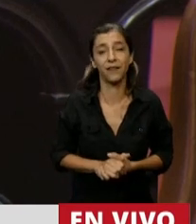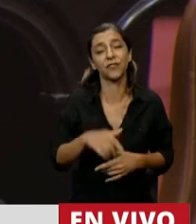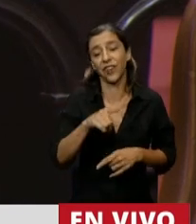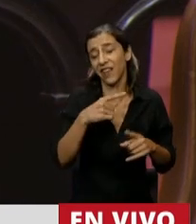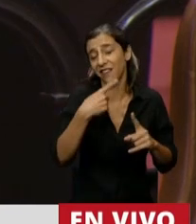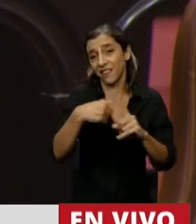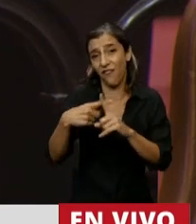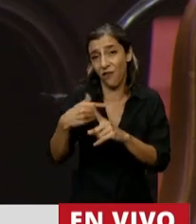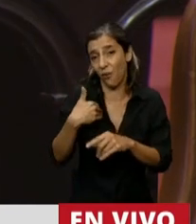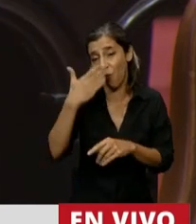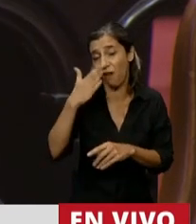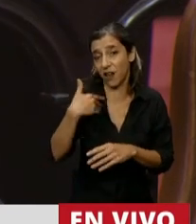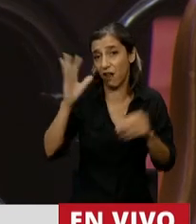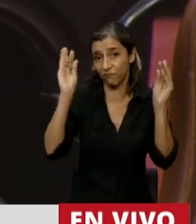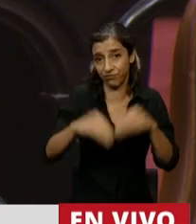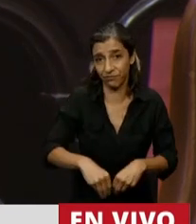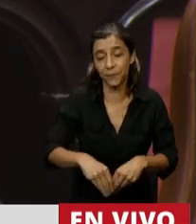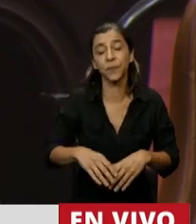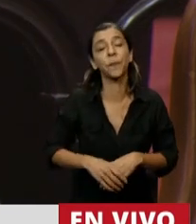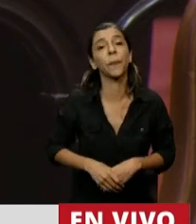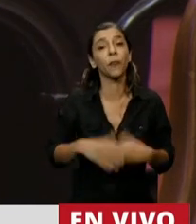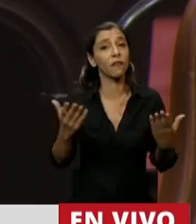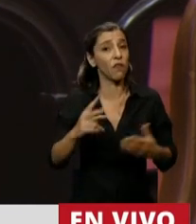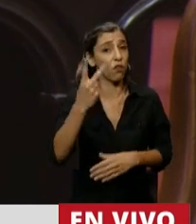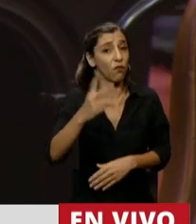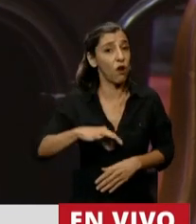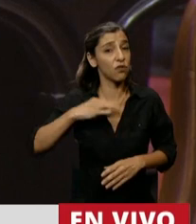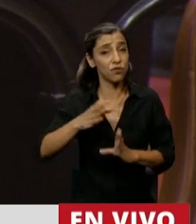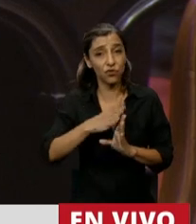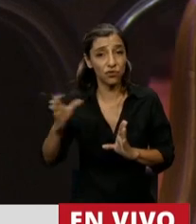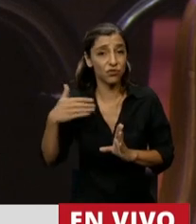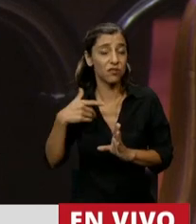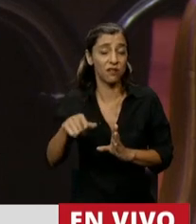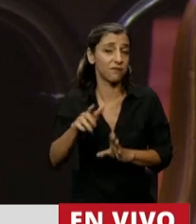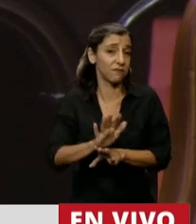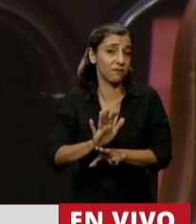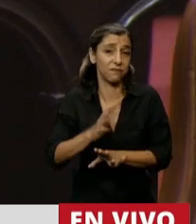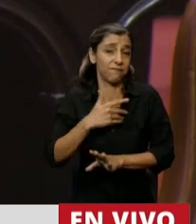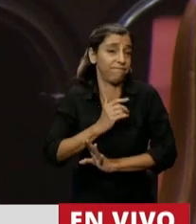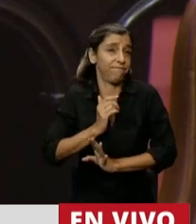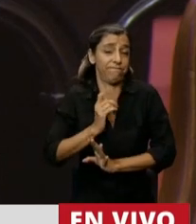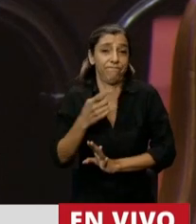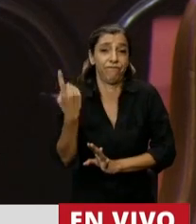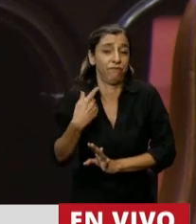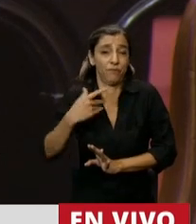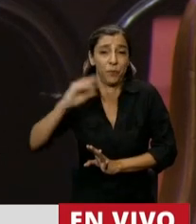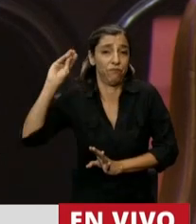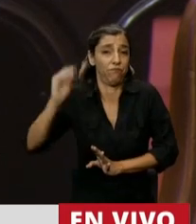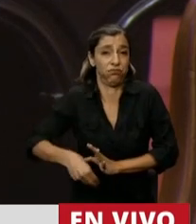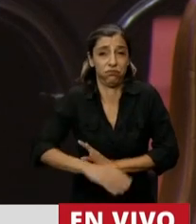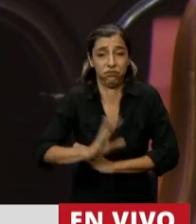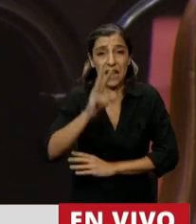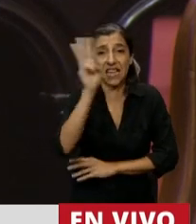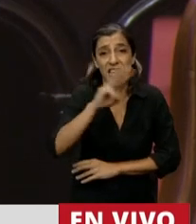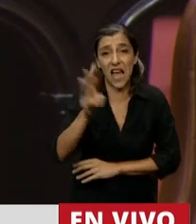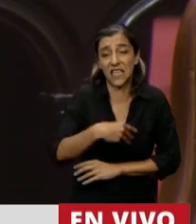Y que en solo dos años, fíjense, ¿no? En solo dos años sirvió para dejar un rojo financiero en el ANSES de